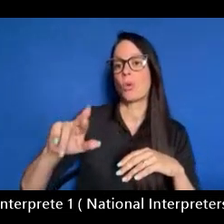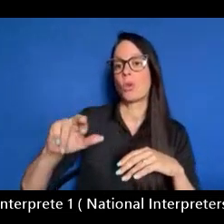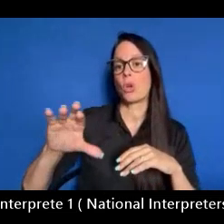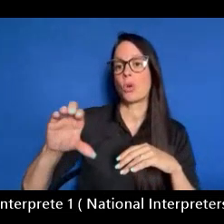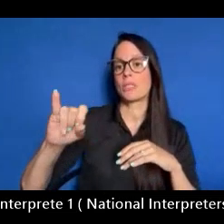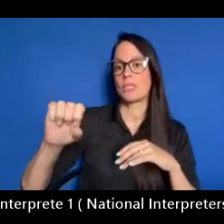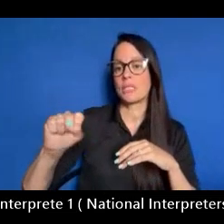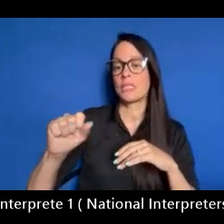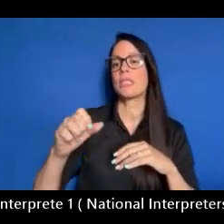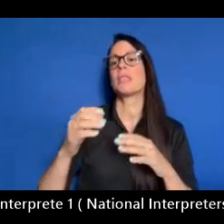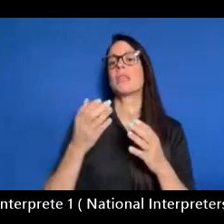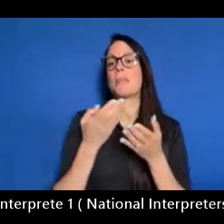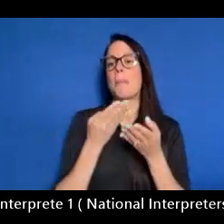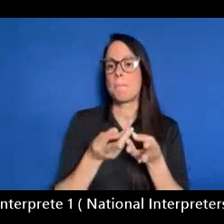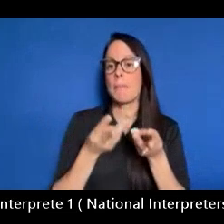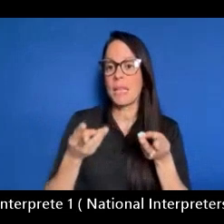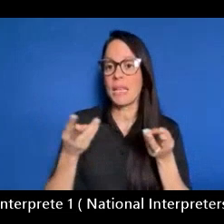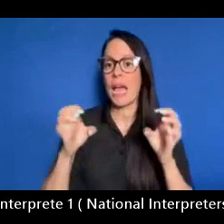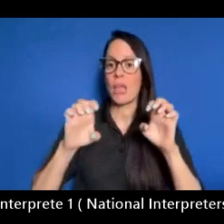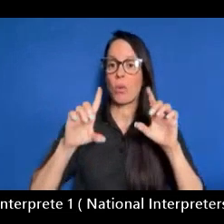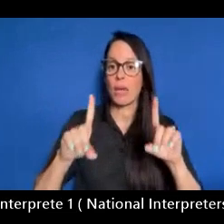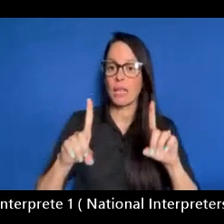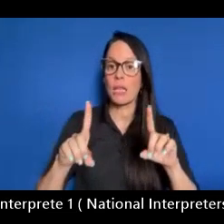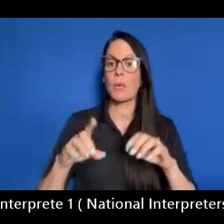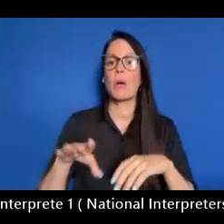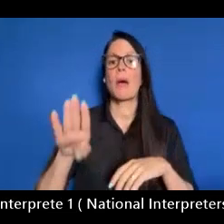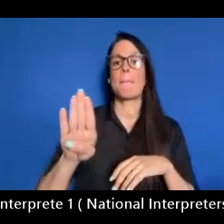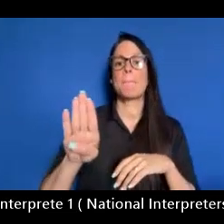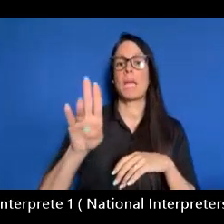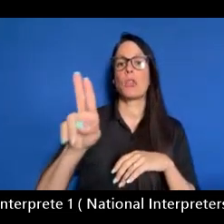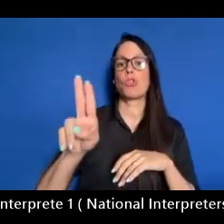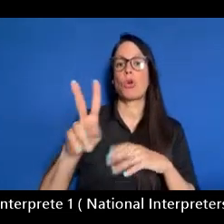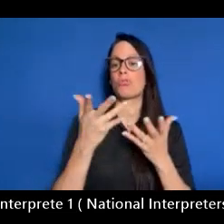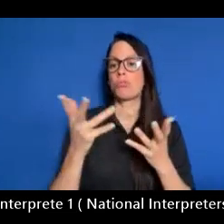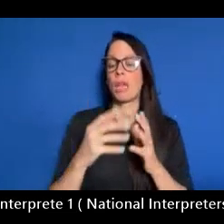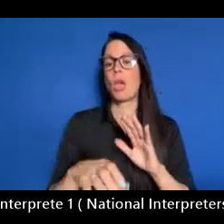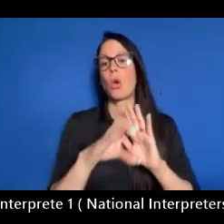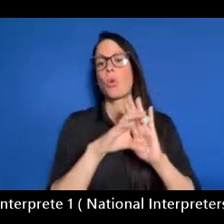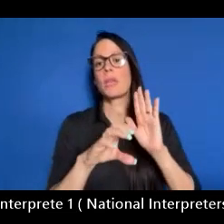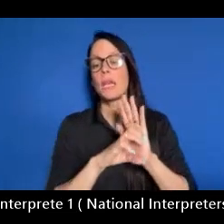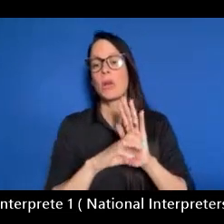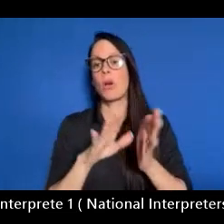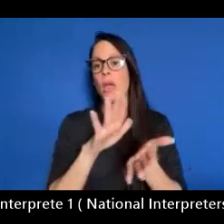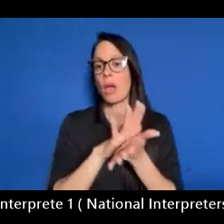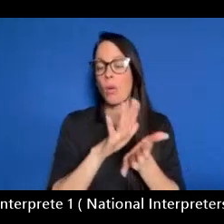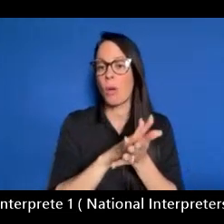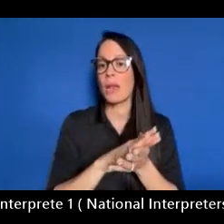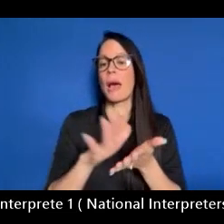de estigma. En la B2 eran currículos académicos, plataformas de trabajo y páginas digitales. En la B3 eran